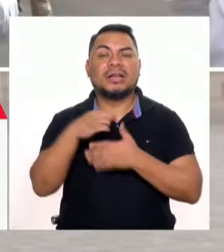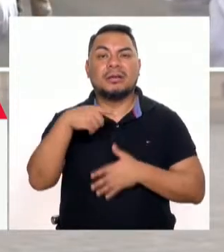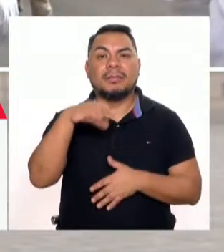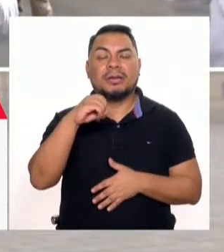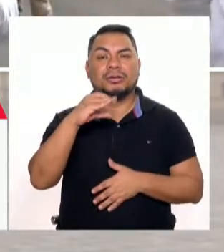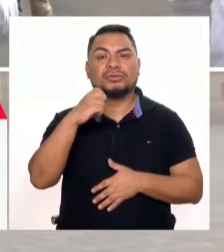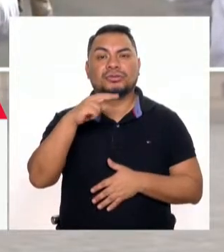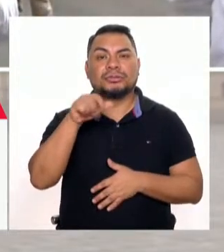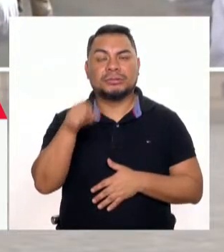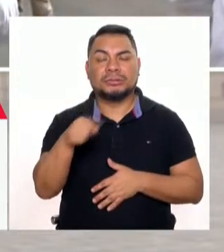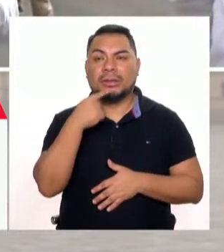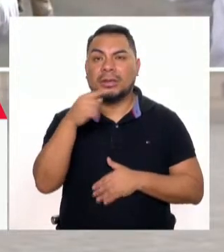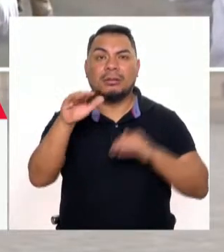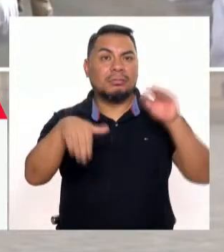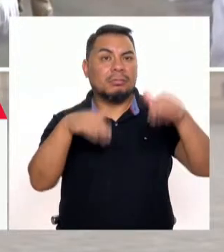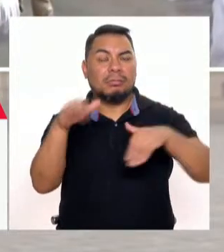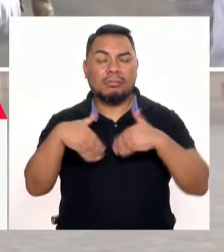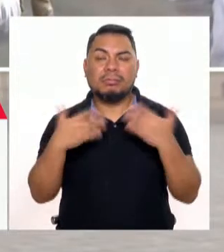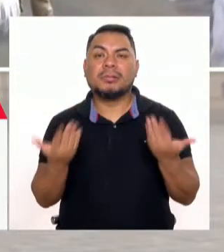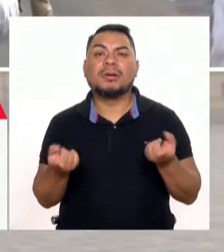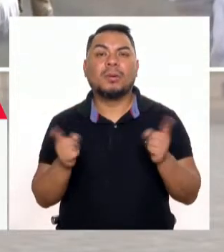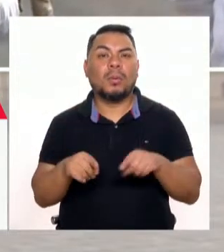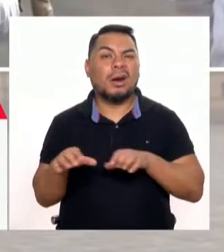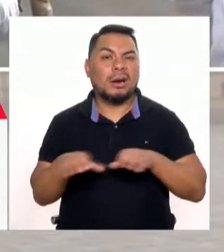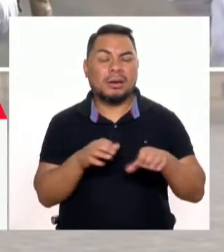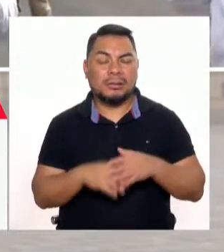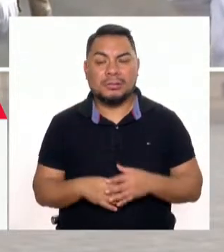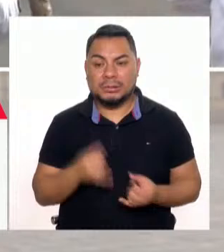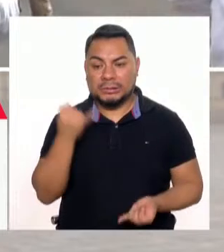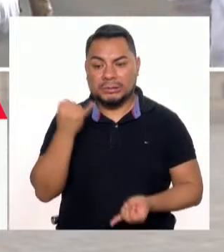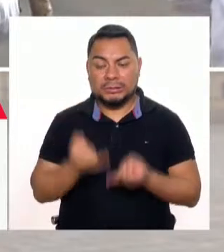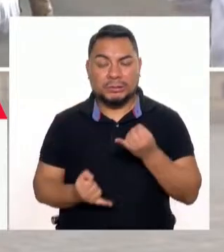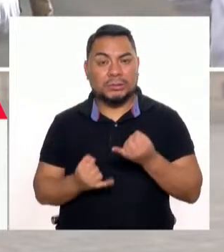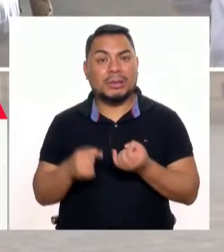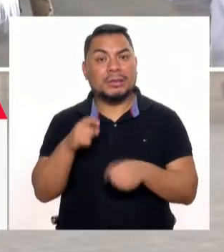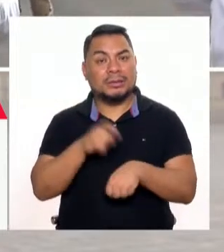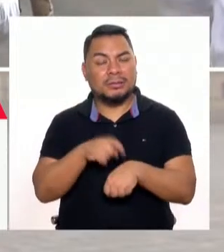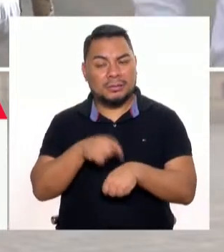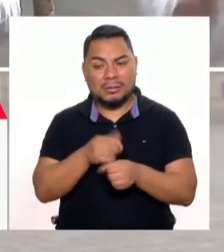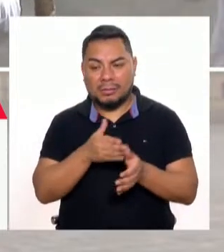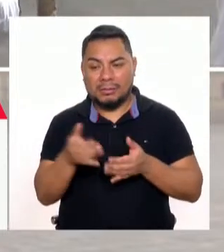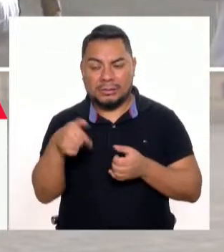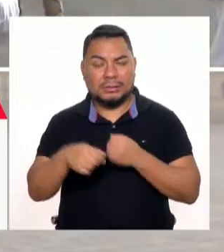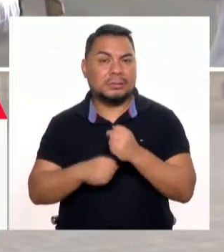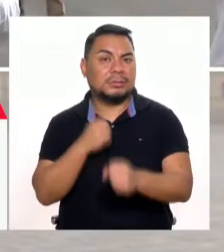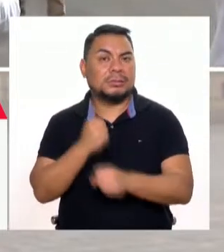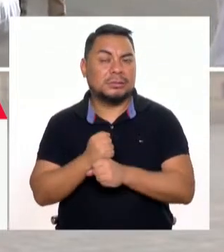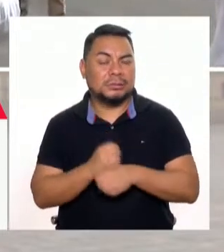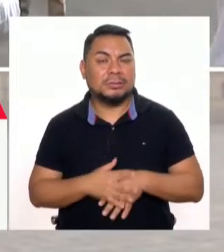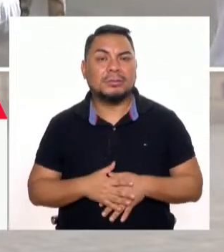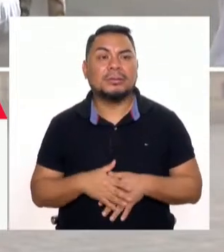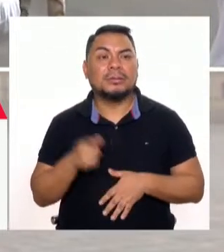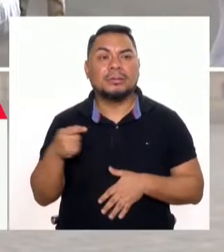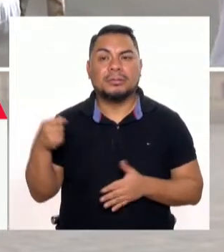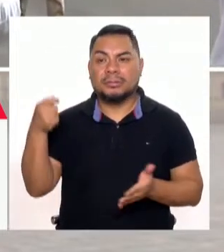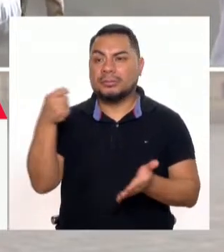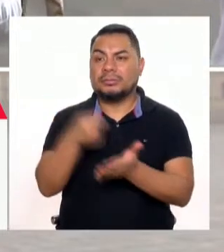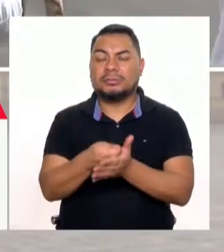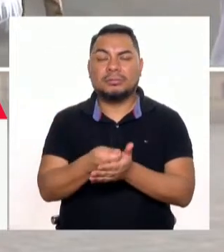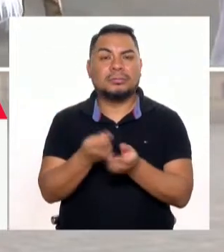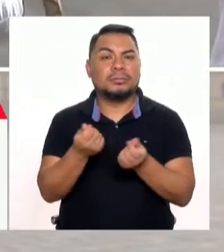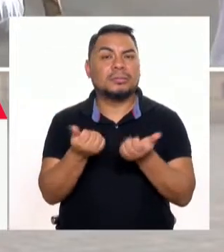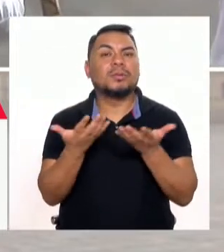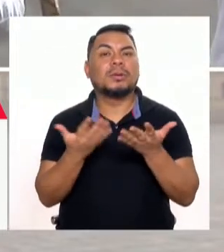la convocatoria se realizará en el último trimestre del presente año con una inversión